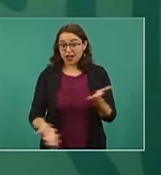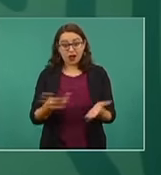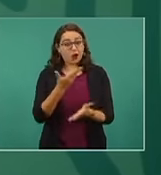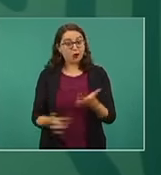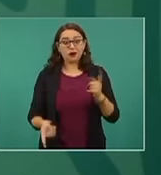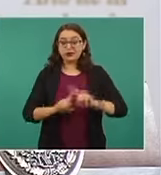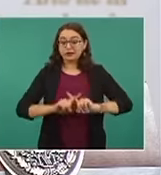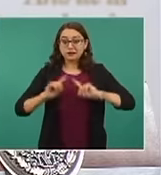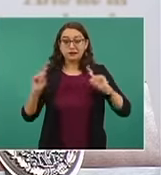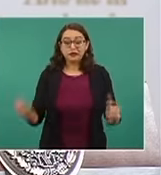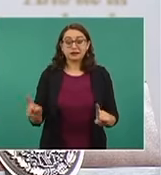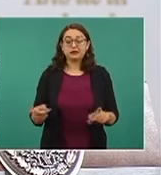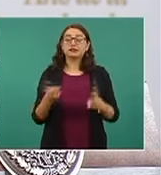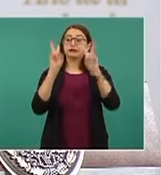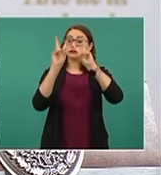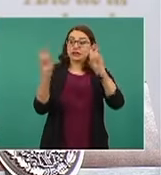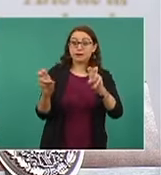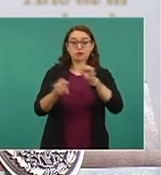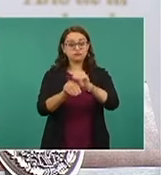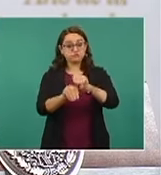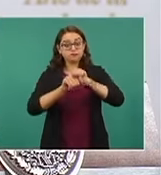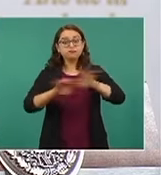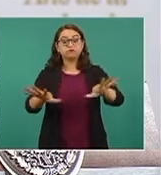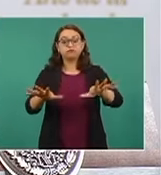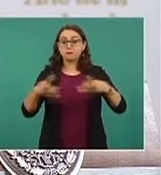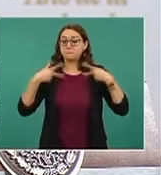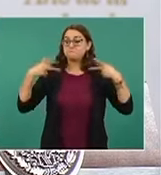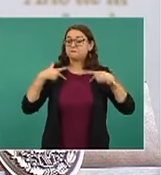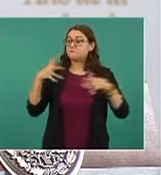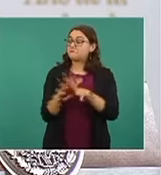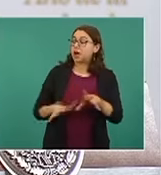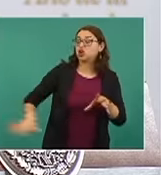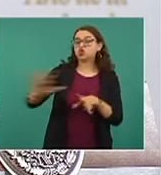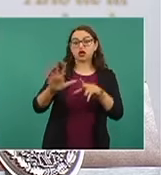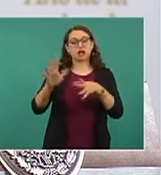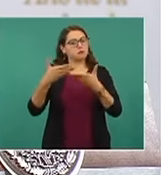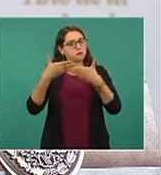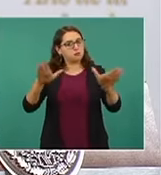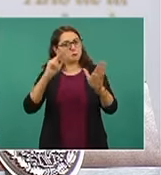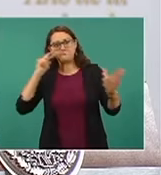estos son asuntos de interés público y la vida pública tiene que ser cada vez más pública.